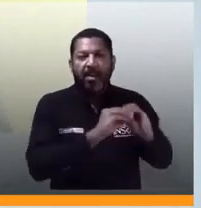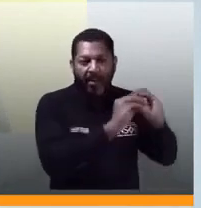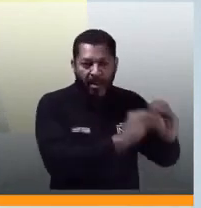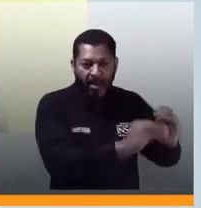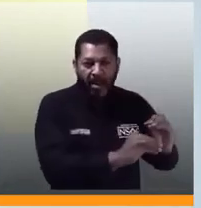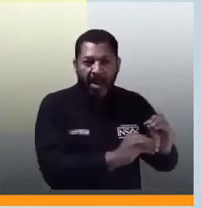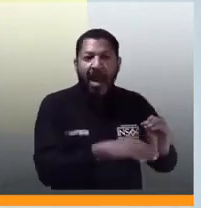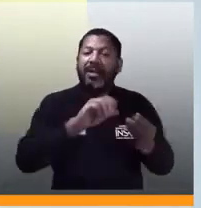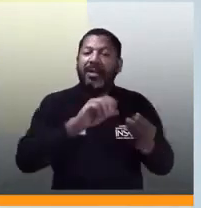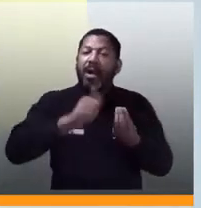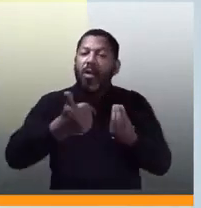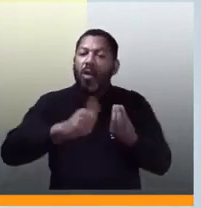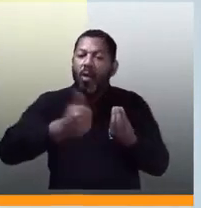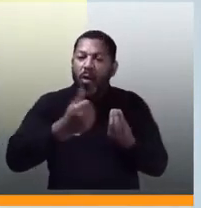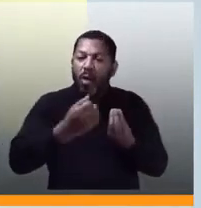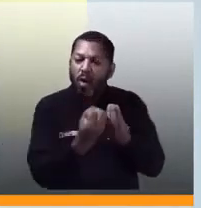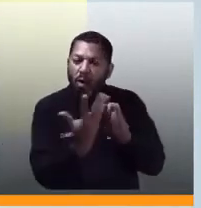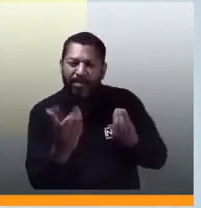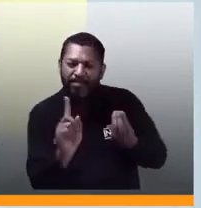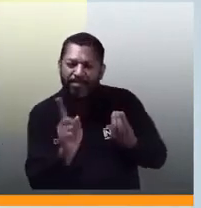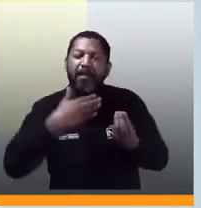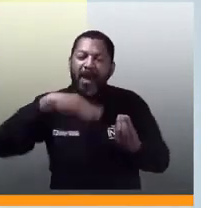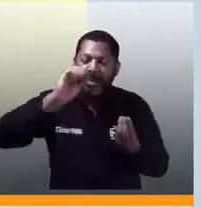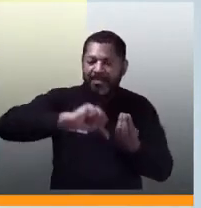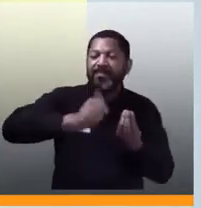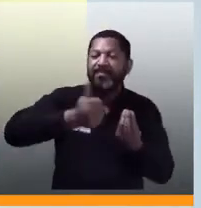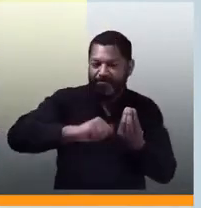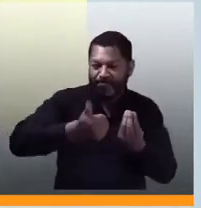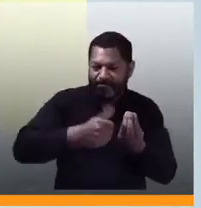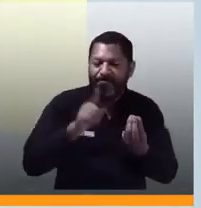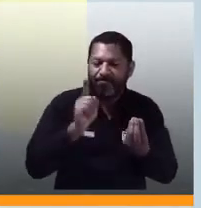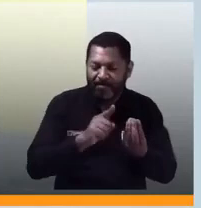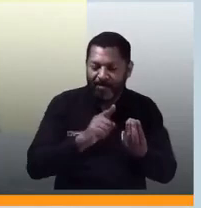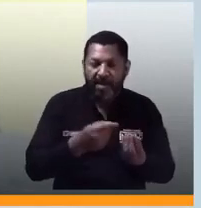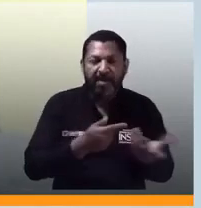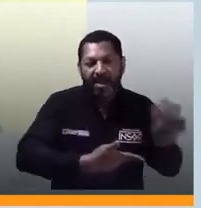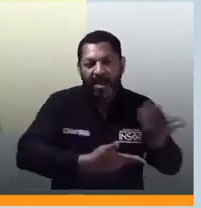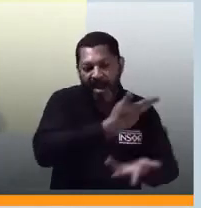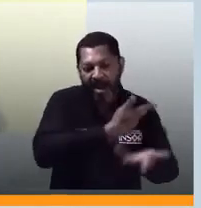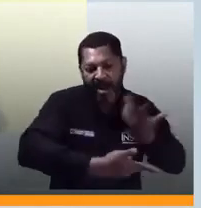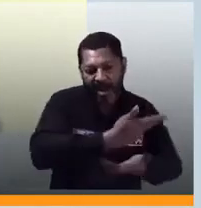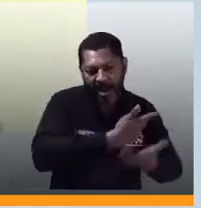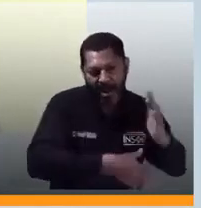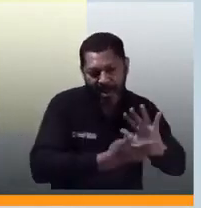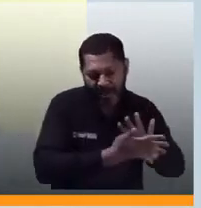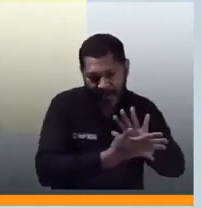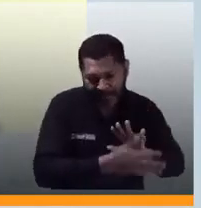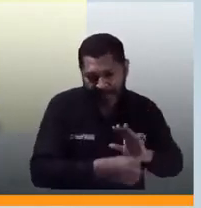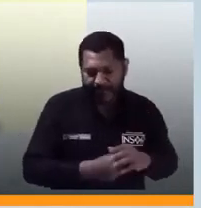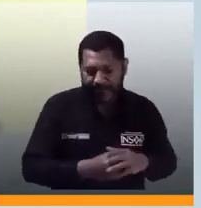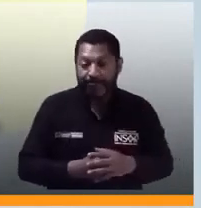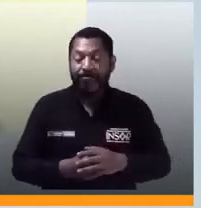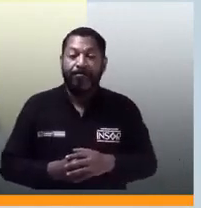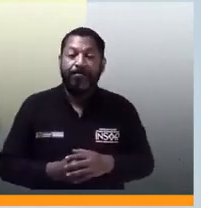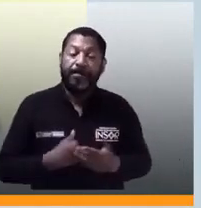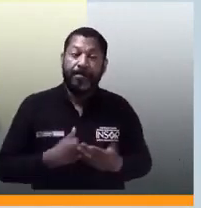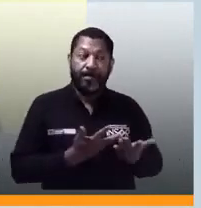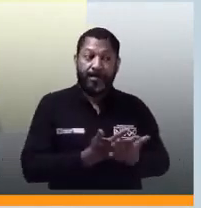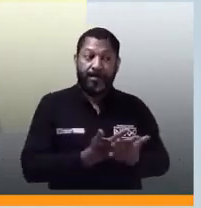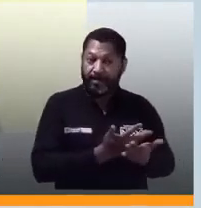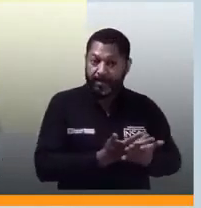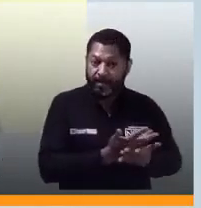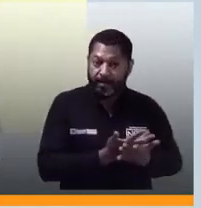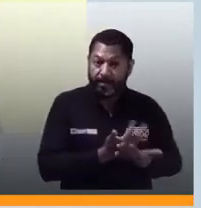más cualitativa que cuantitativa, es decir, con mucha más retroalimentación. Recomiendo